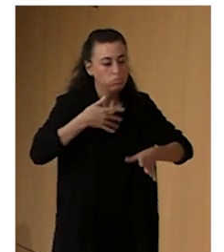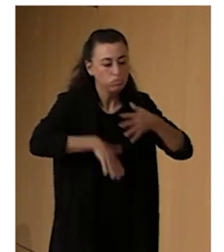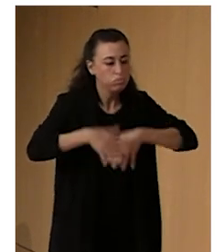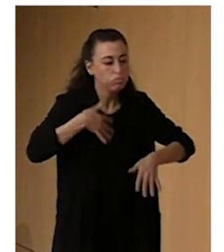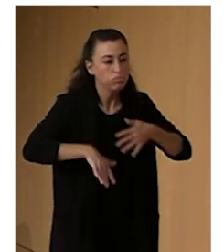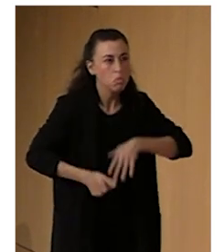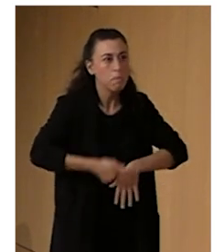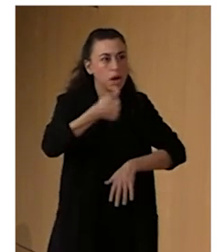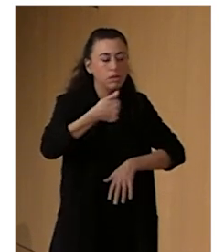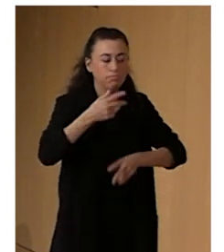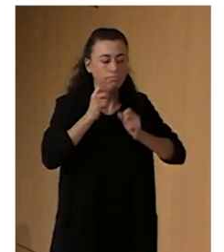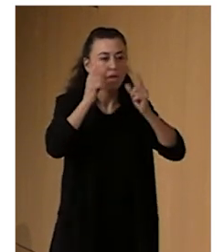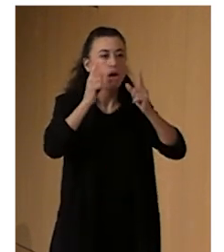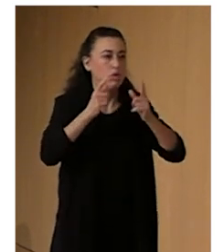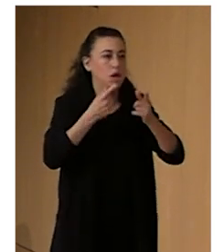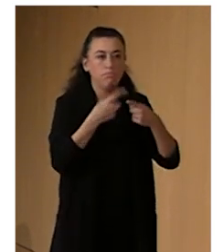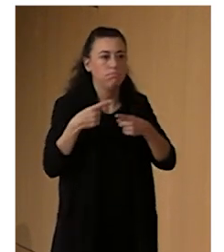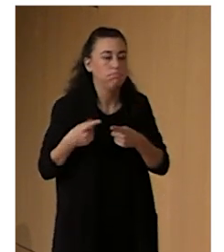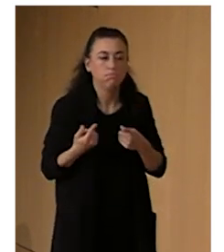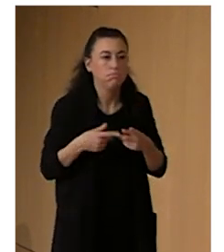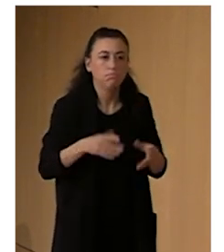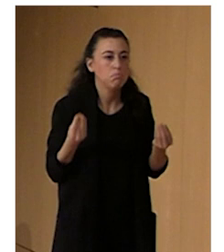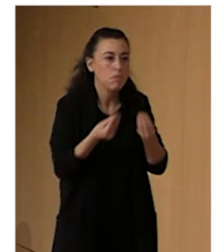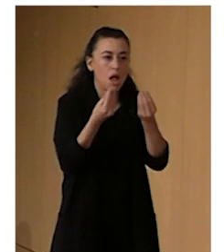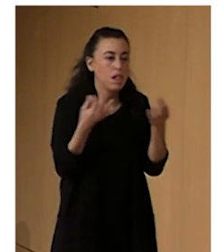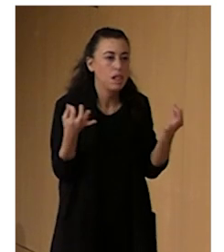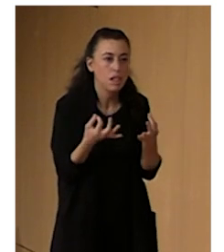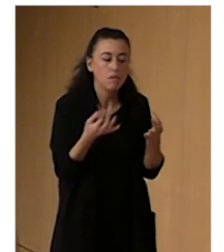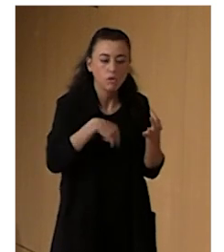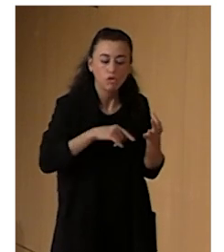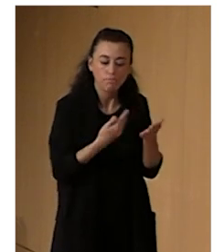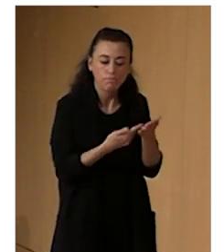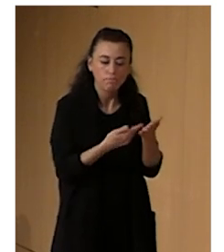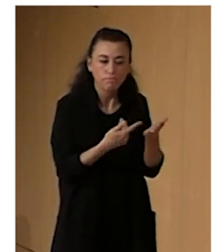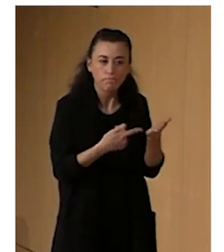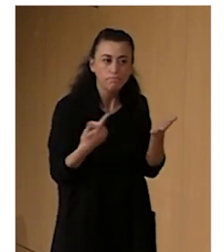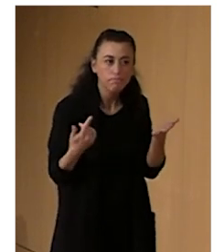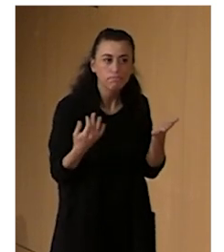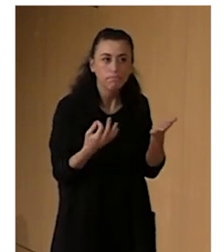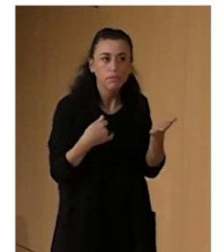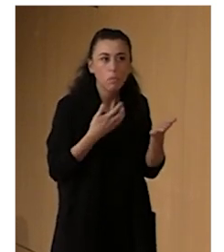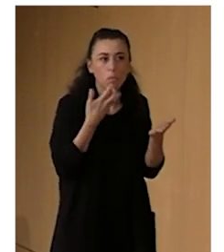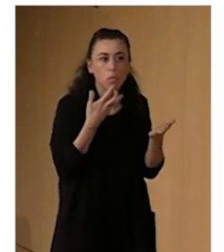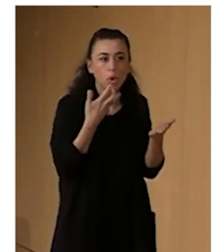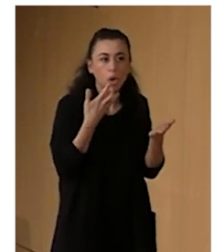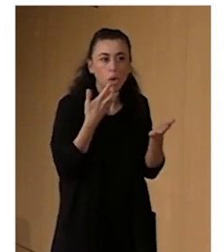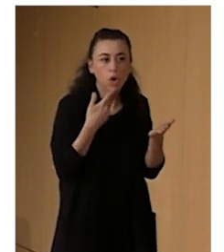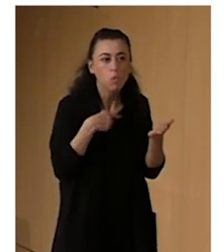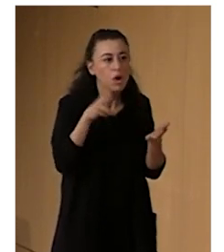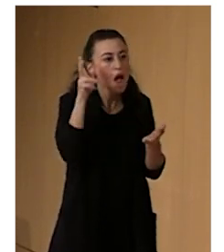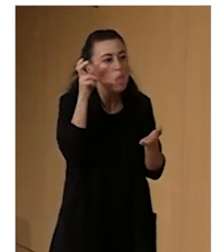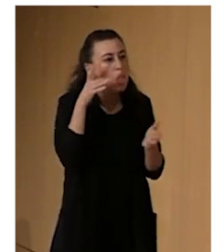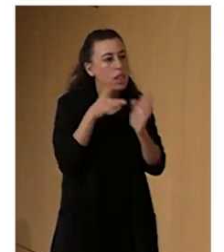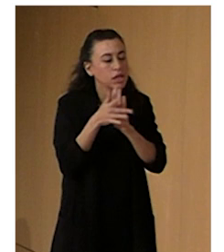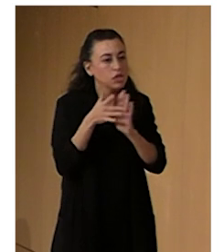entonces pues nos estamos planteando por ejemplo el el que pueda haber un Audi descripción de de